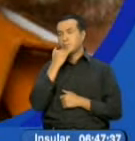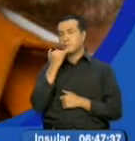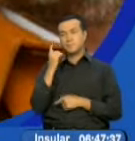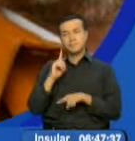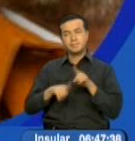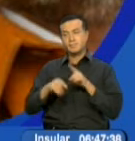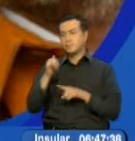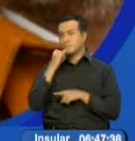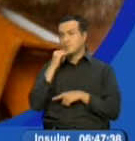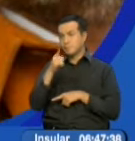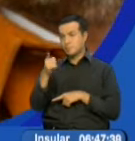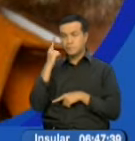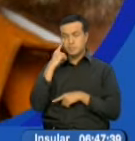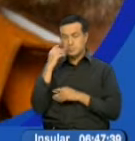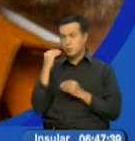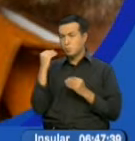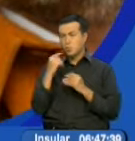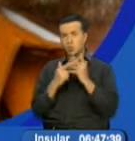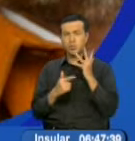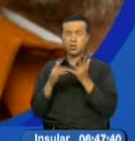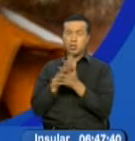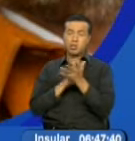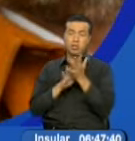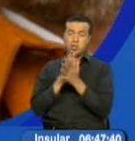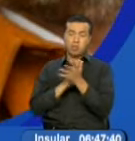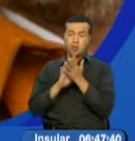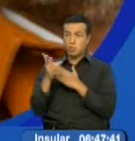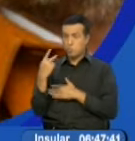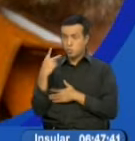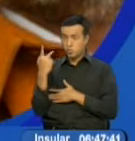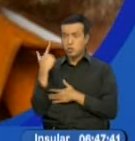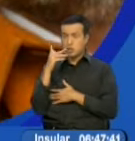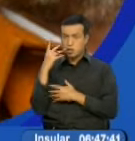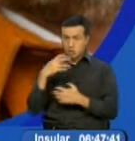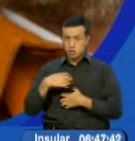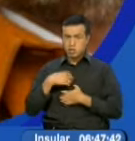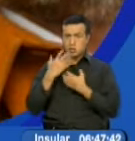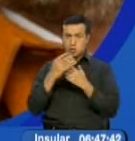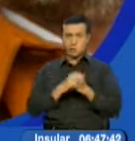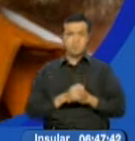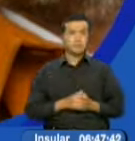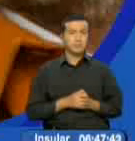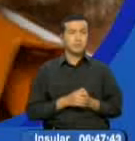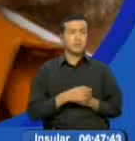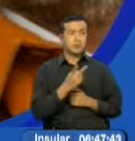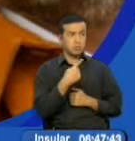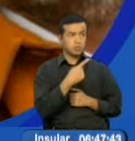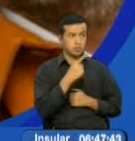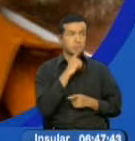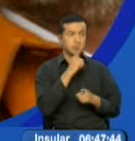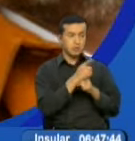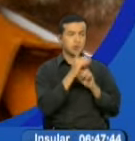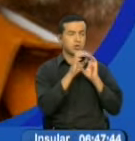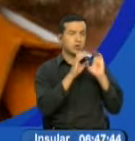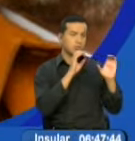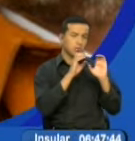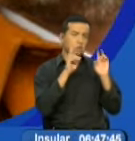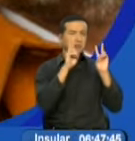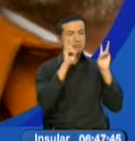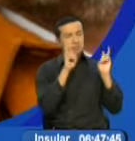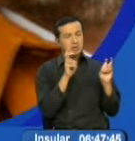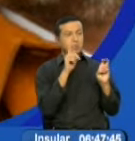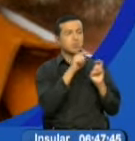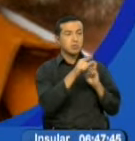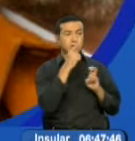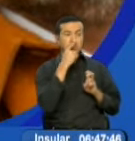amigo. Te consta la cantidad de hechos irregulares. Juntos los hemos reclamado al CNE. Los dos hemos conversado. ¿Qué buscan una